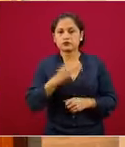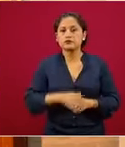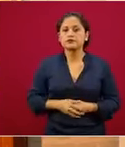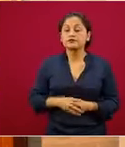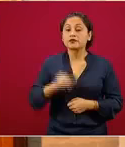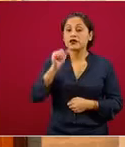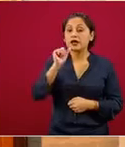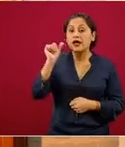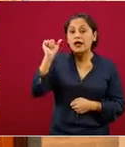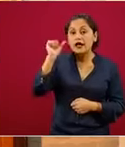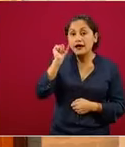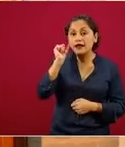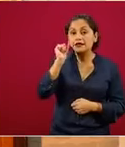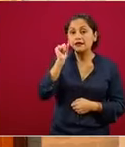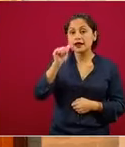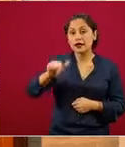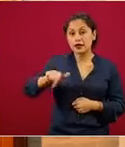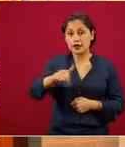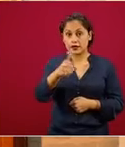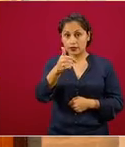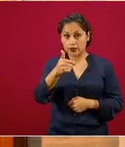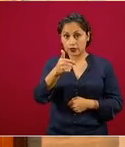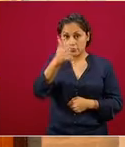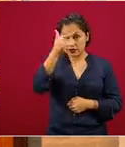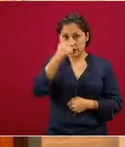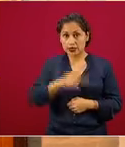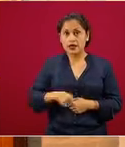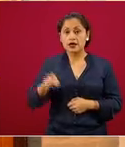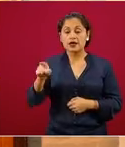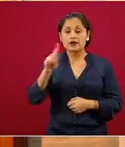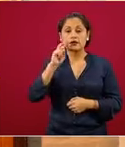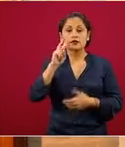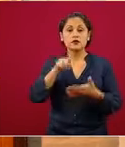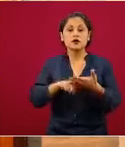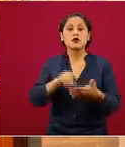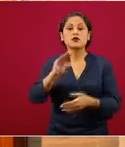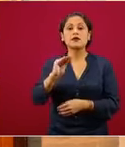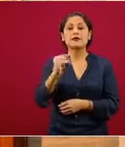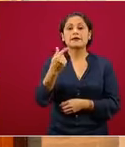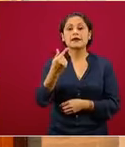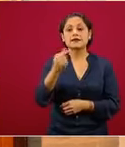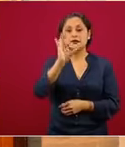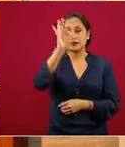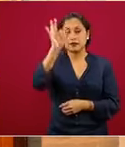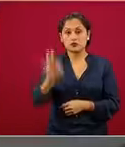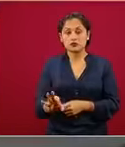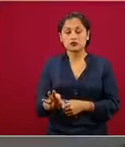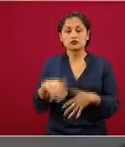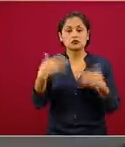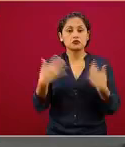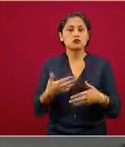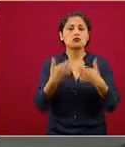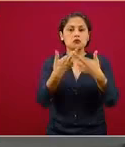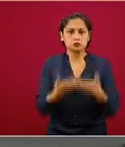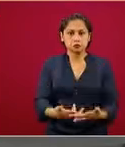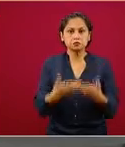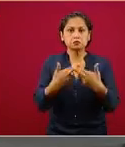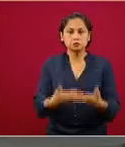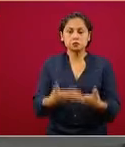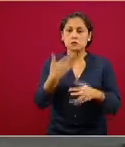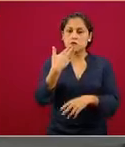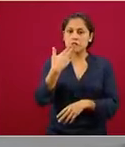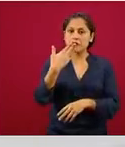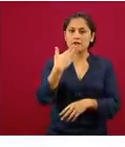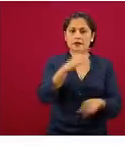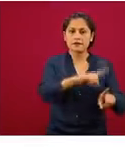la medianoche, podemos ver que la tasa de notificación es del 97%. Seguimos manteniendo una buena tasa de notificación de todos